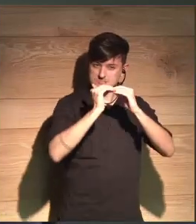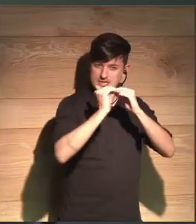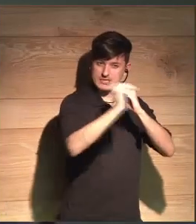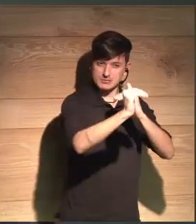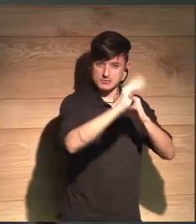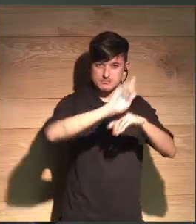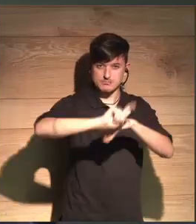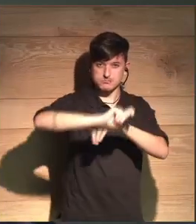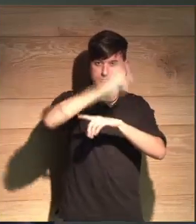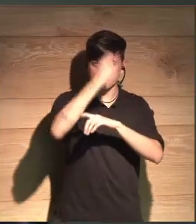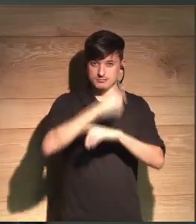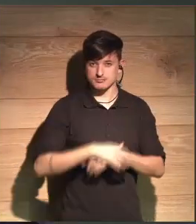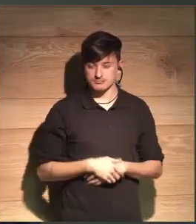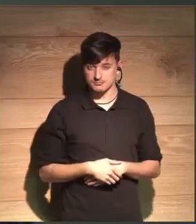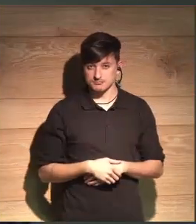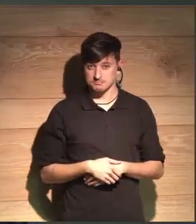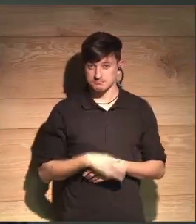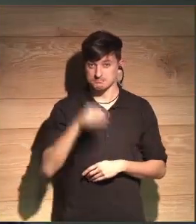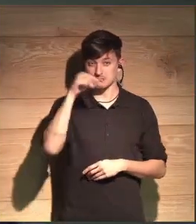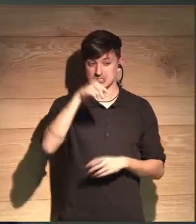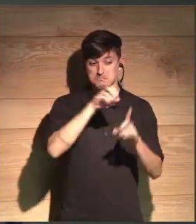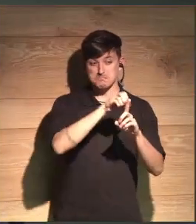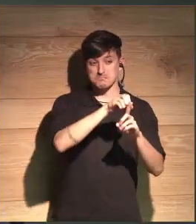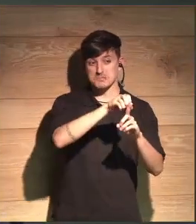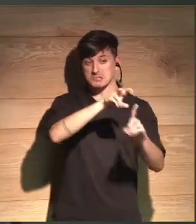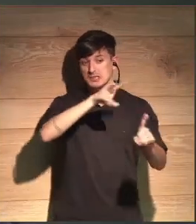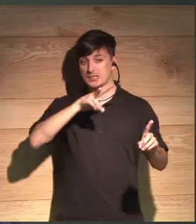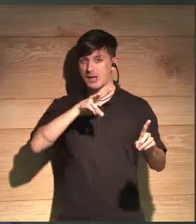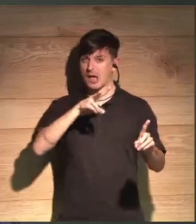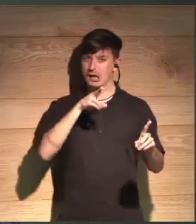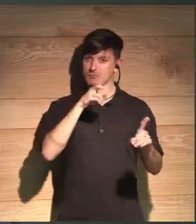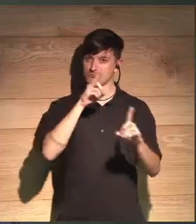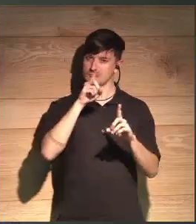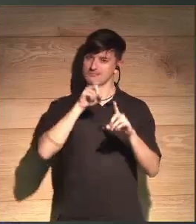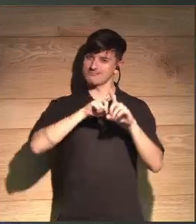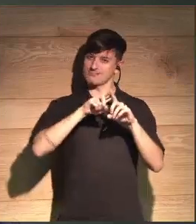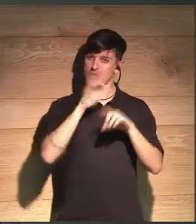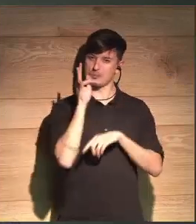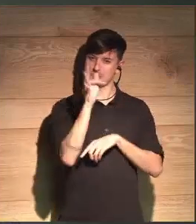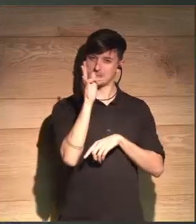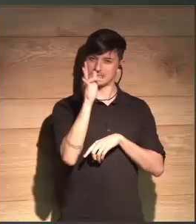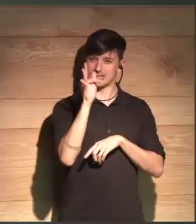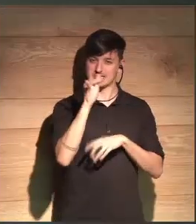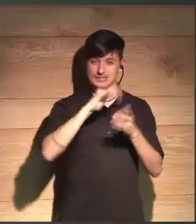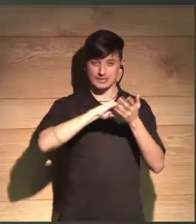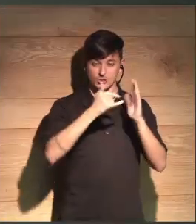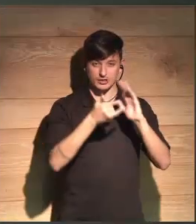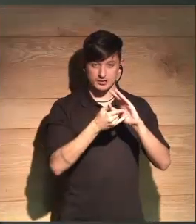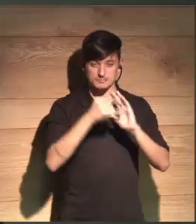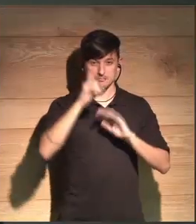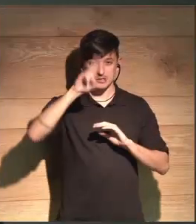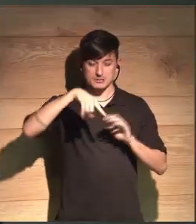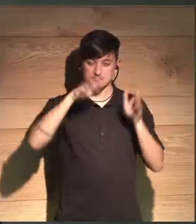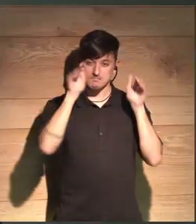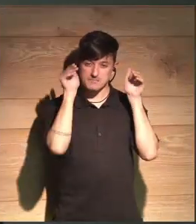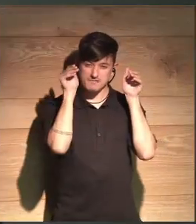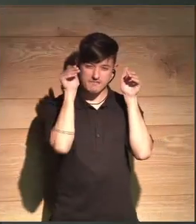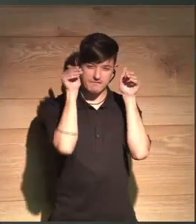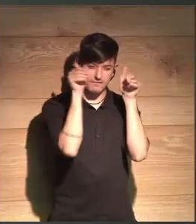sostenible esta perspectiva optimista de la tecnología este centrar el enfoque